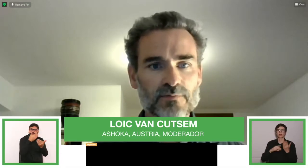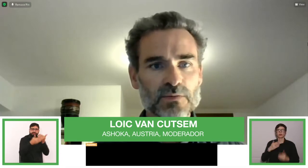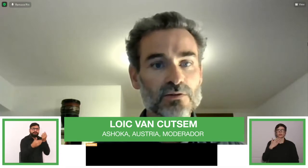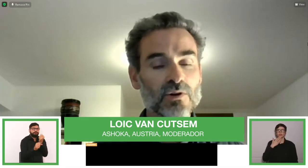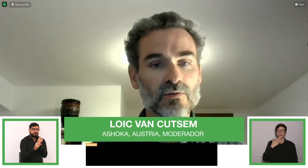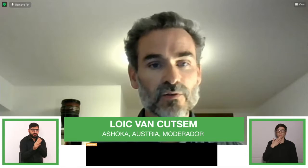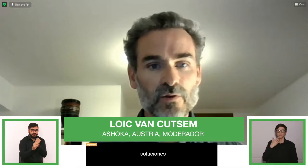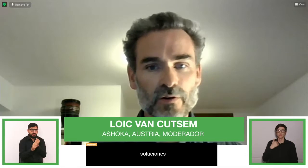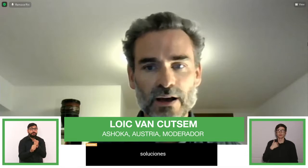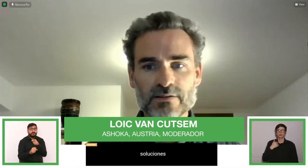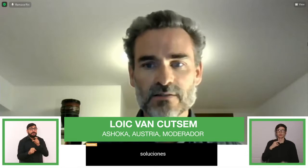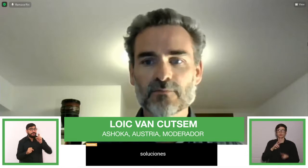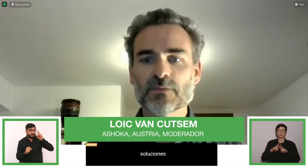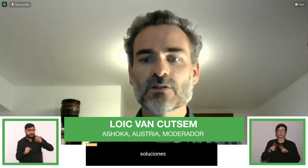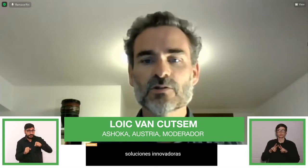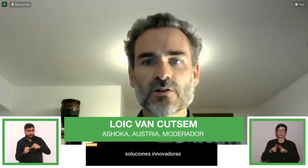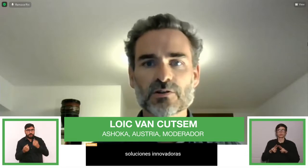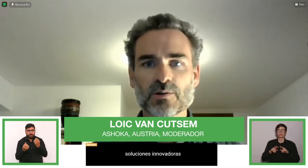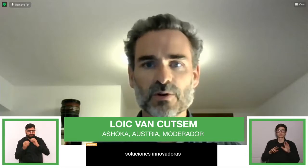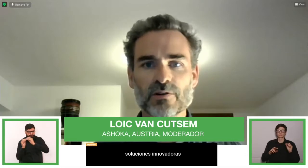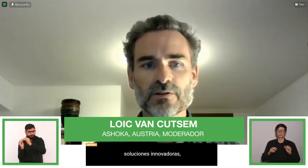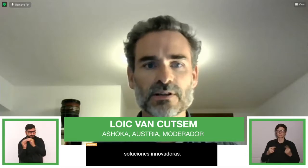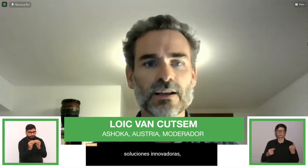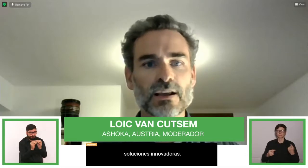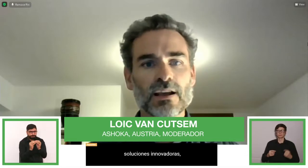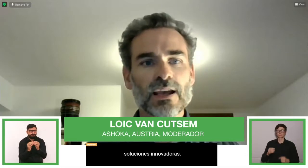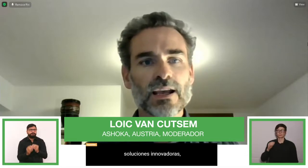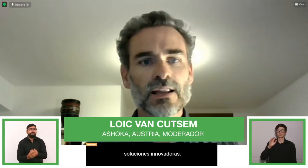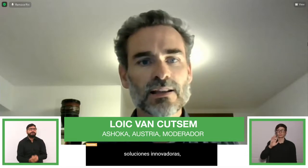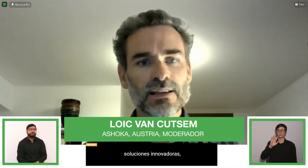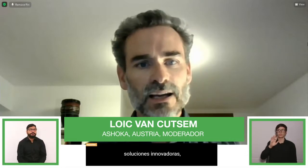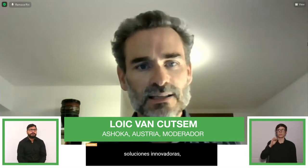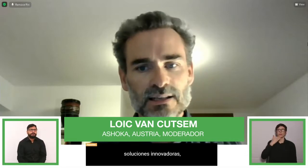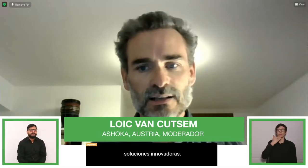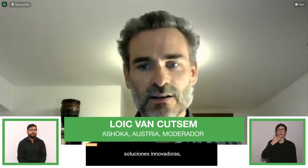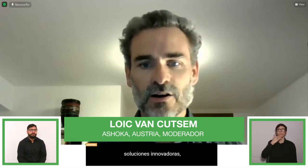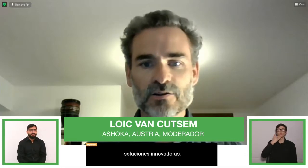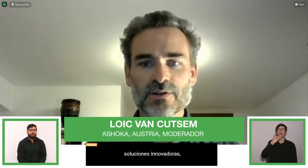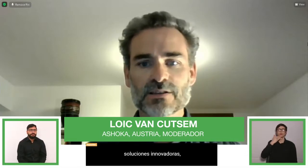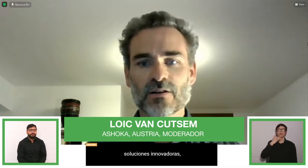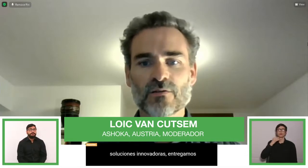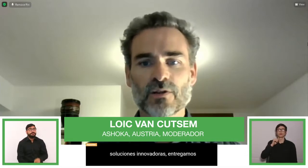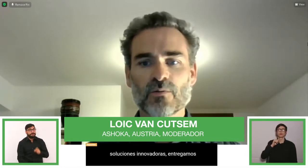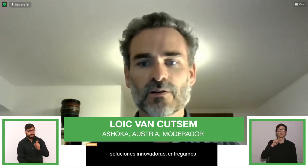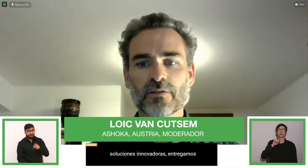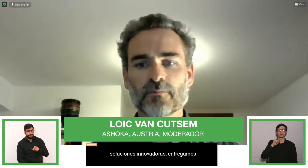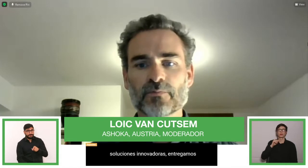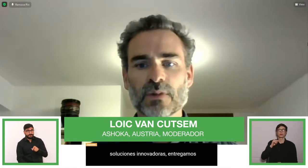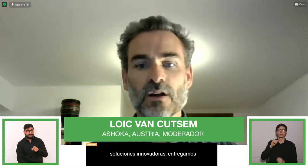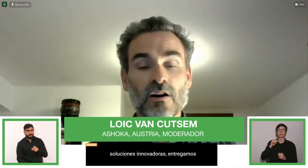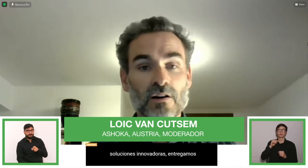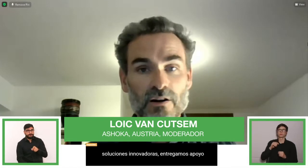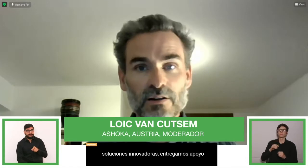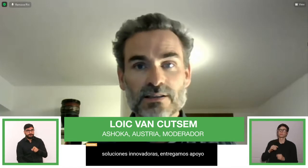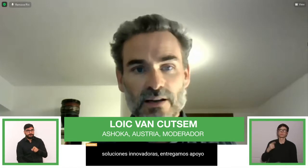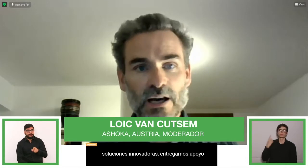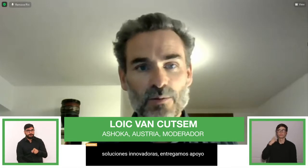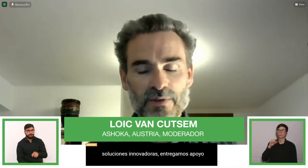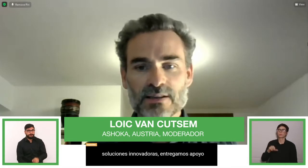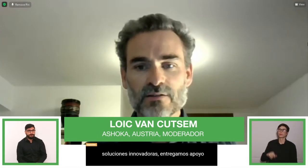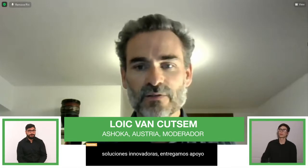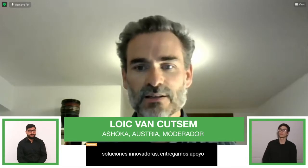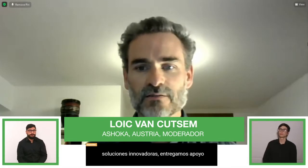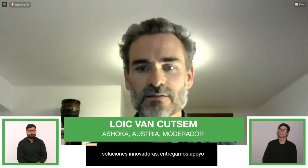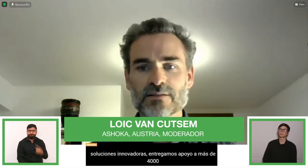Seleccionamos, conectamos y entregamos apoyo a casi más de 4.000 emprendedores sociales en 90 países